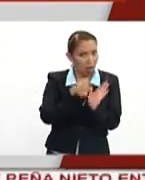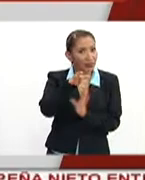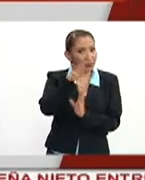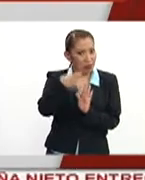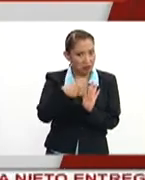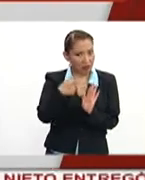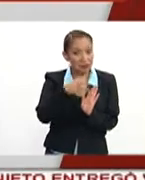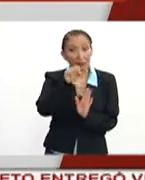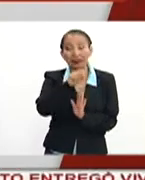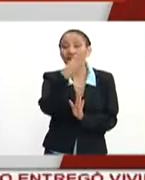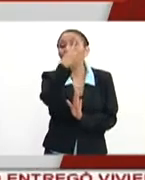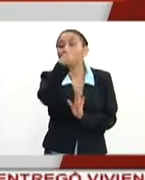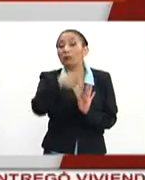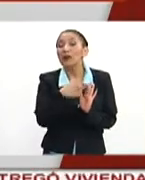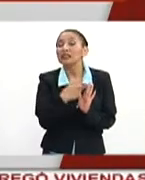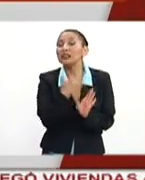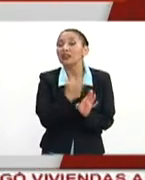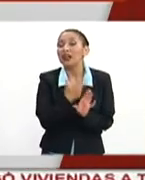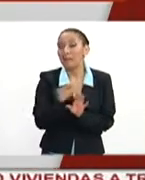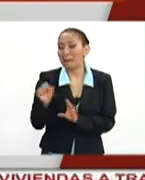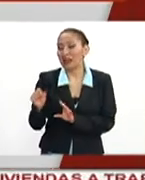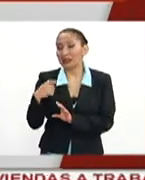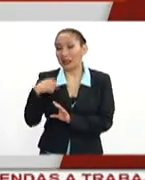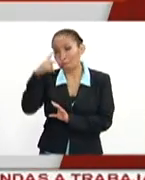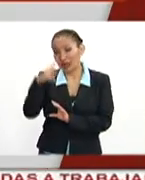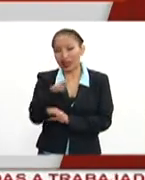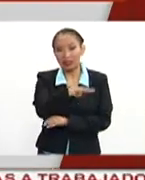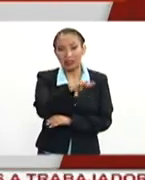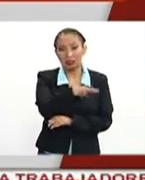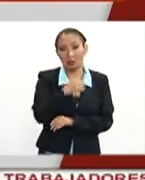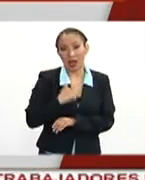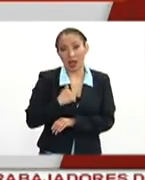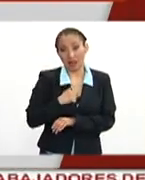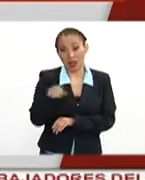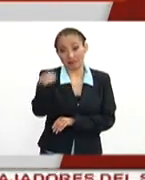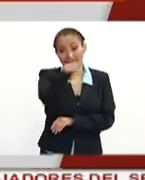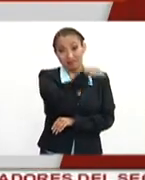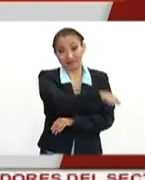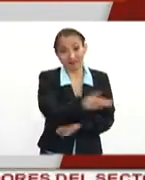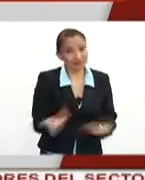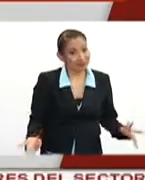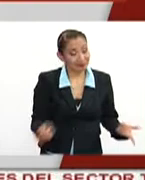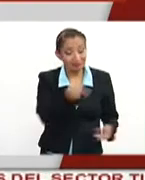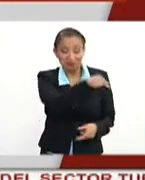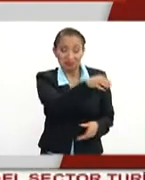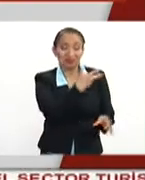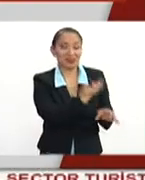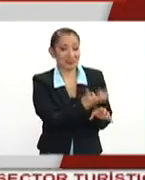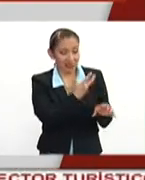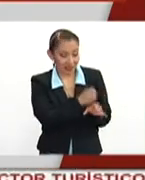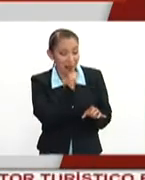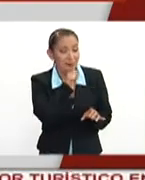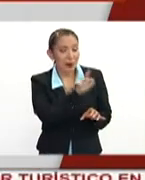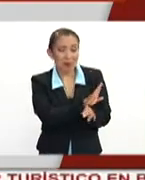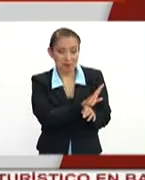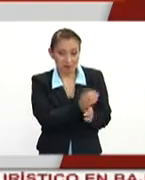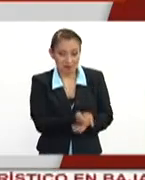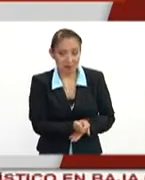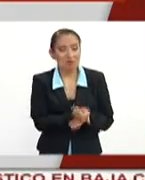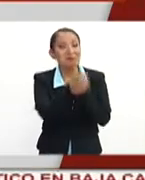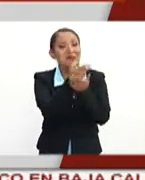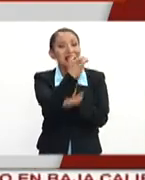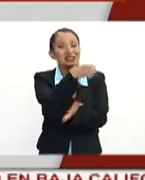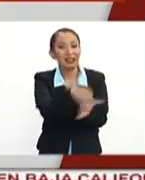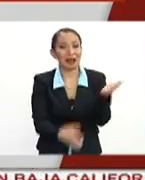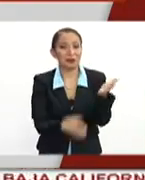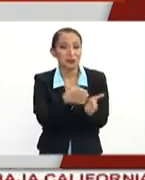más veces, 24 veces Estados Unidos, 20 veces México y 19 veces Canadá, así que pues finalmente a ellos también les ha servido